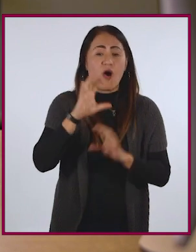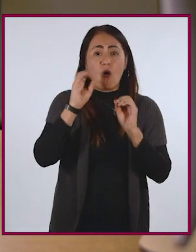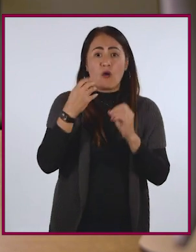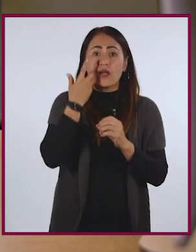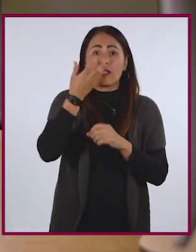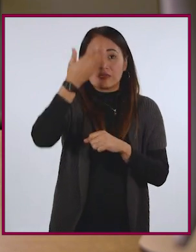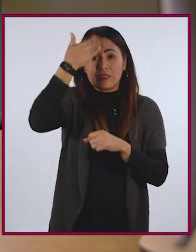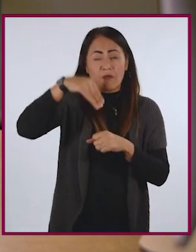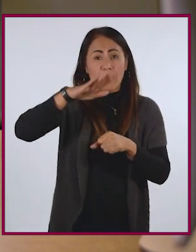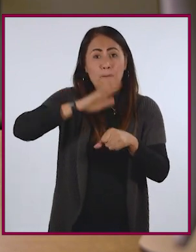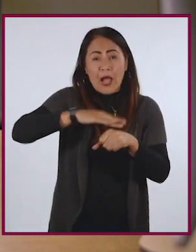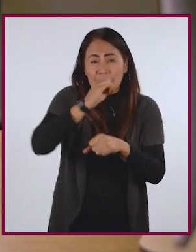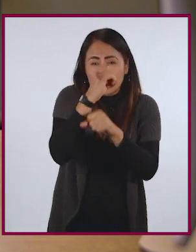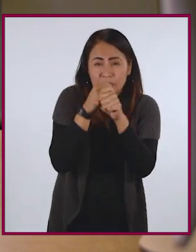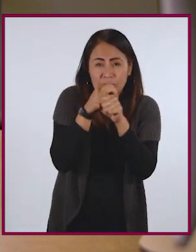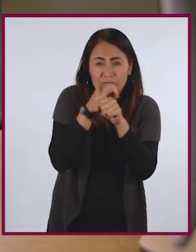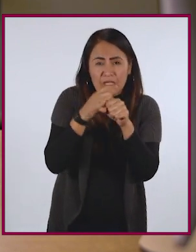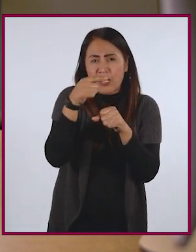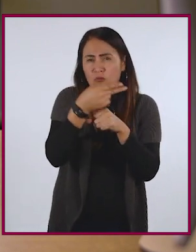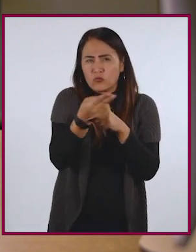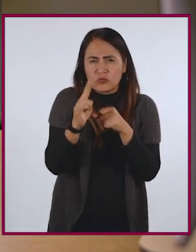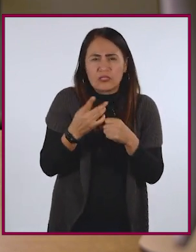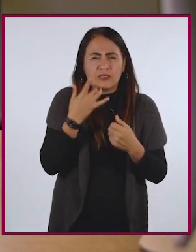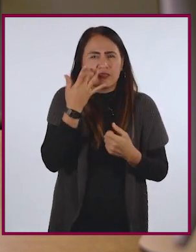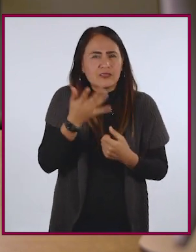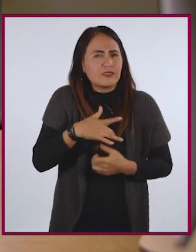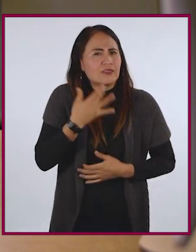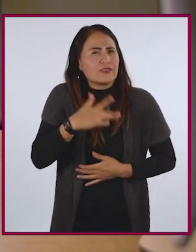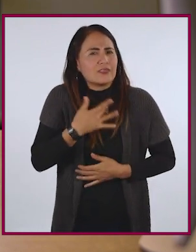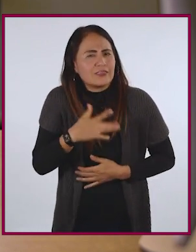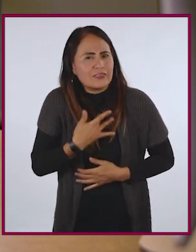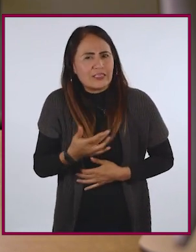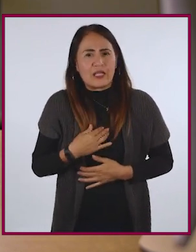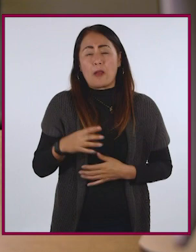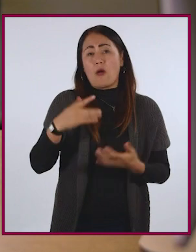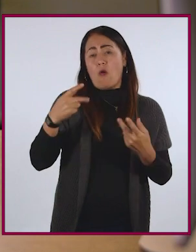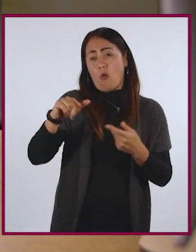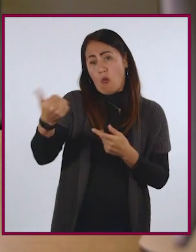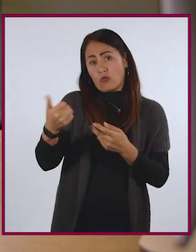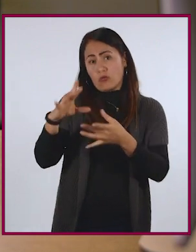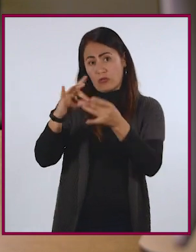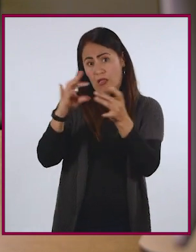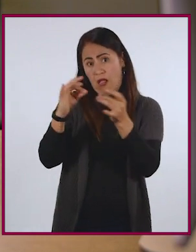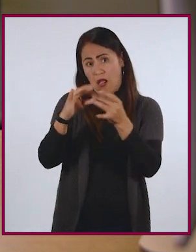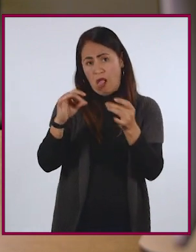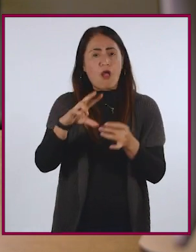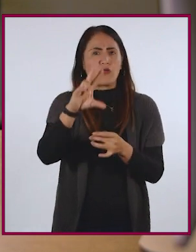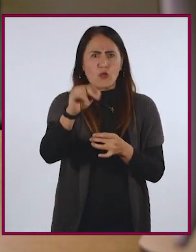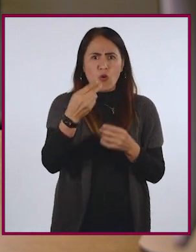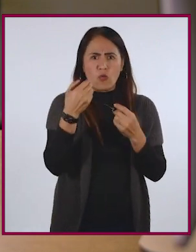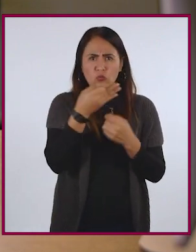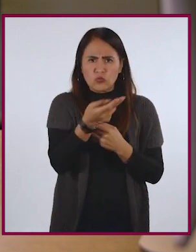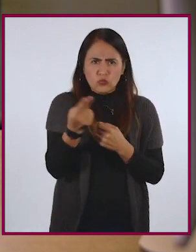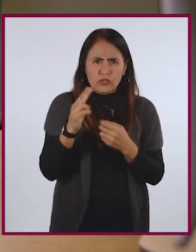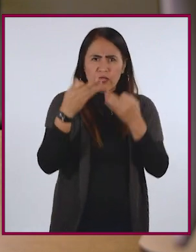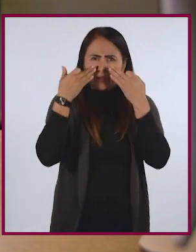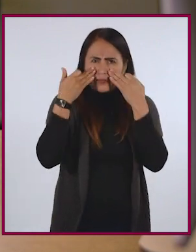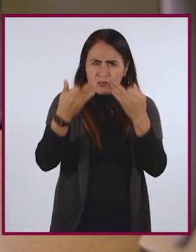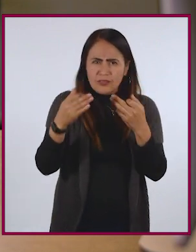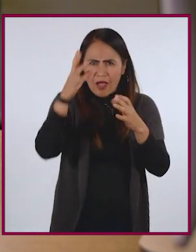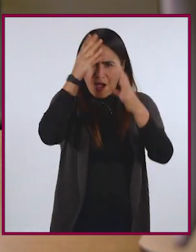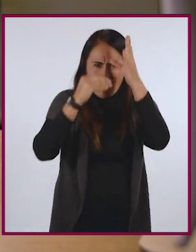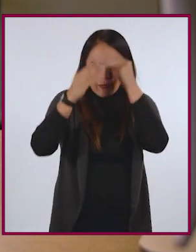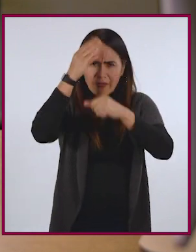espíritu de investigación hayan tomado lugar en nuestro desarrollo y crecimiento. Que nadie les cuente. Lo que saben, lo saben porque ustedes mismos